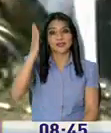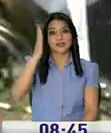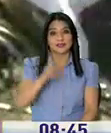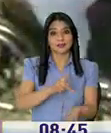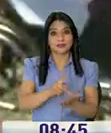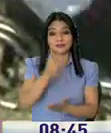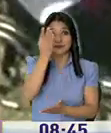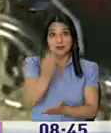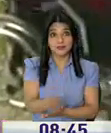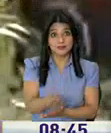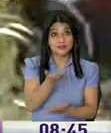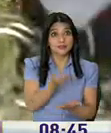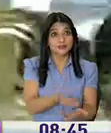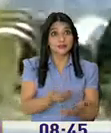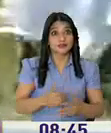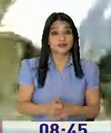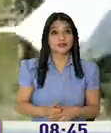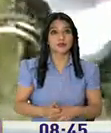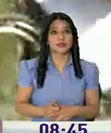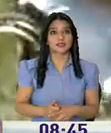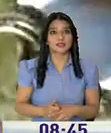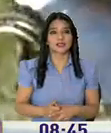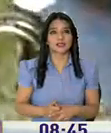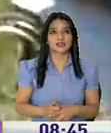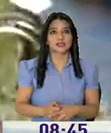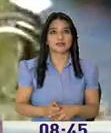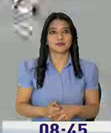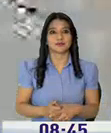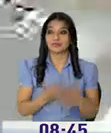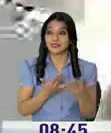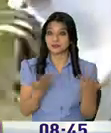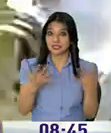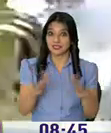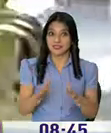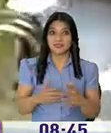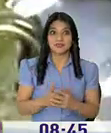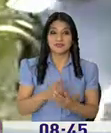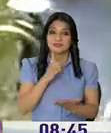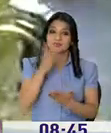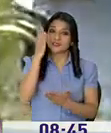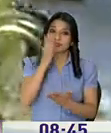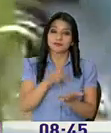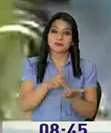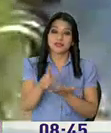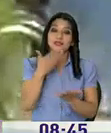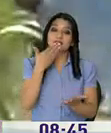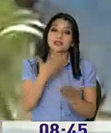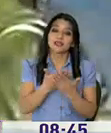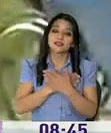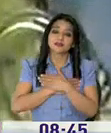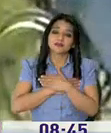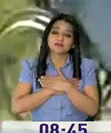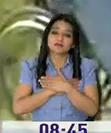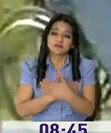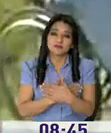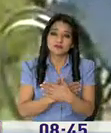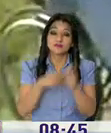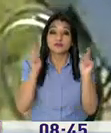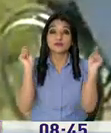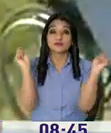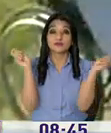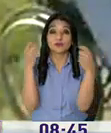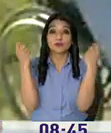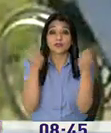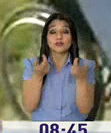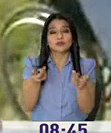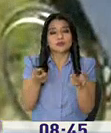días. Ustedes han estado esperándonos, pero hemos llegado. Sí, gracias, Dios les pague. Le agradezco de corazón a la gente, digamos, la